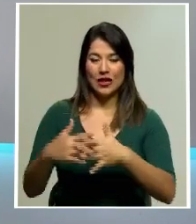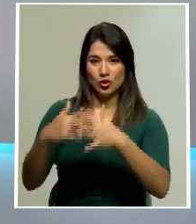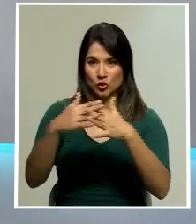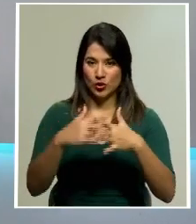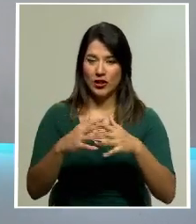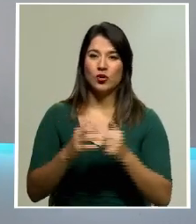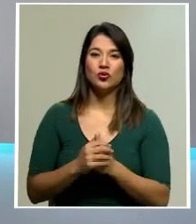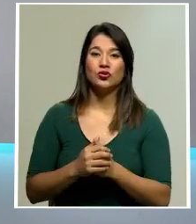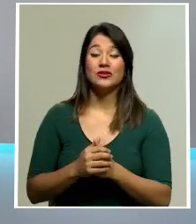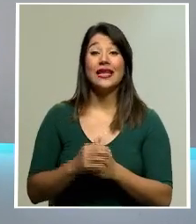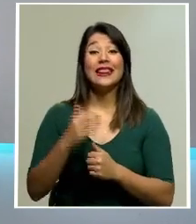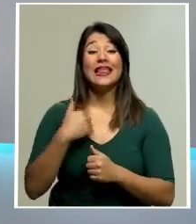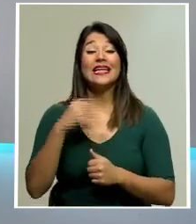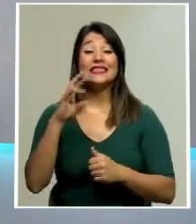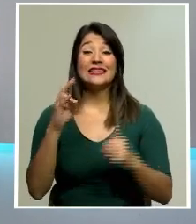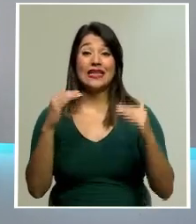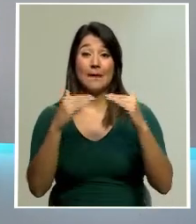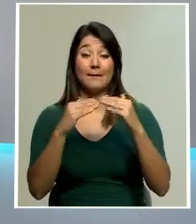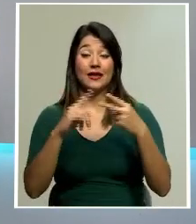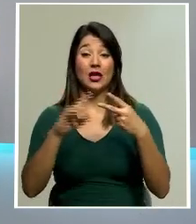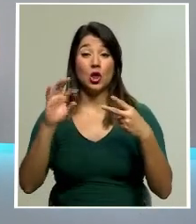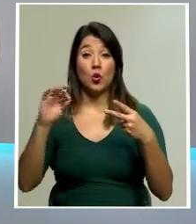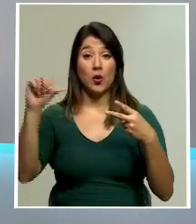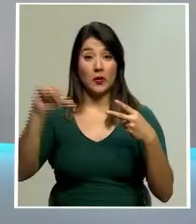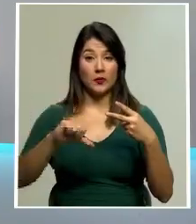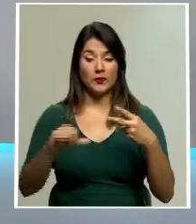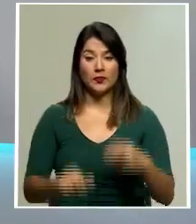saldo es de 7 empates y 9 derrotas.